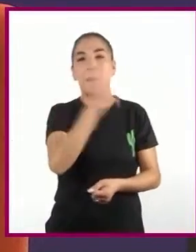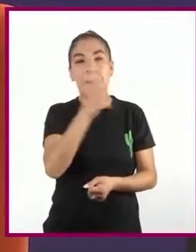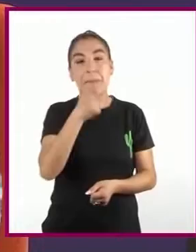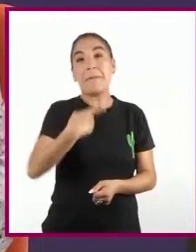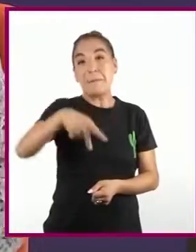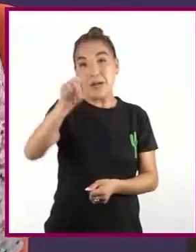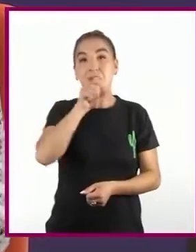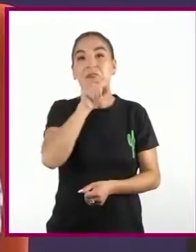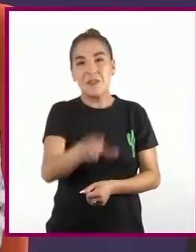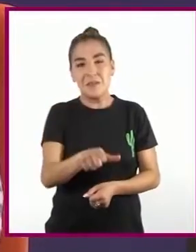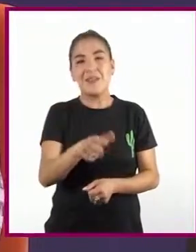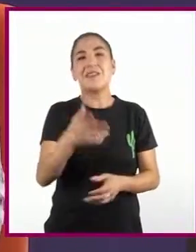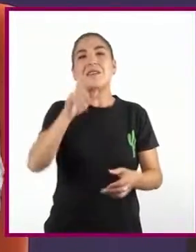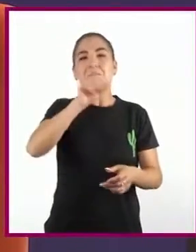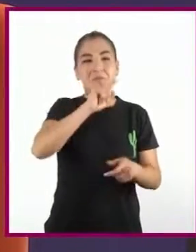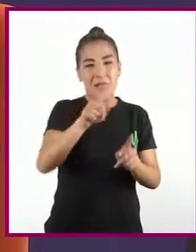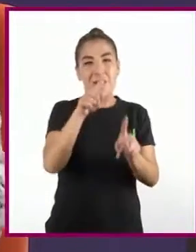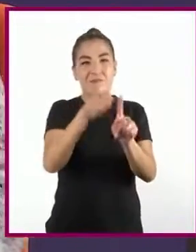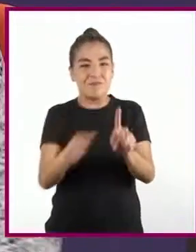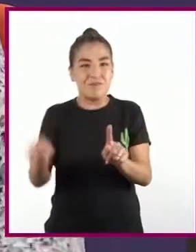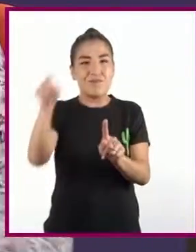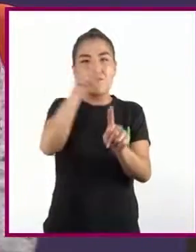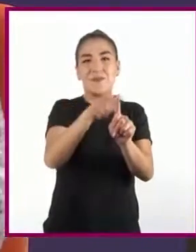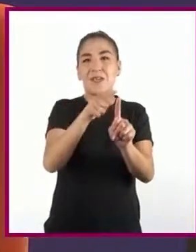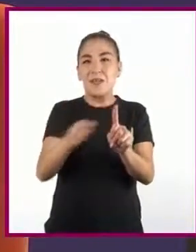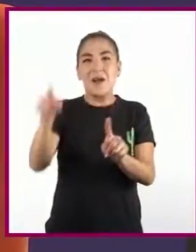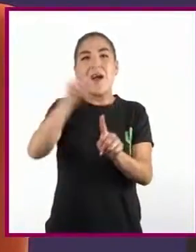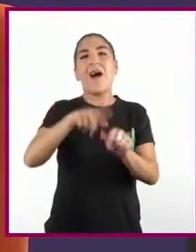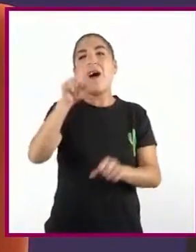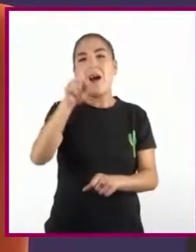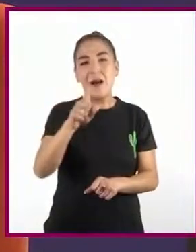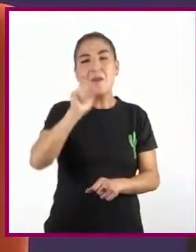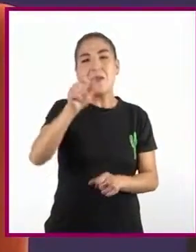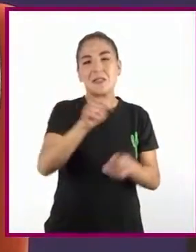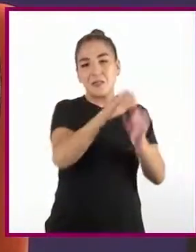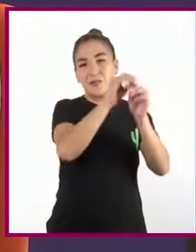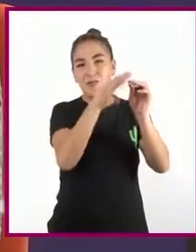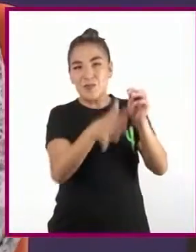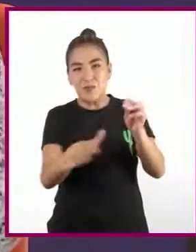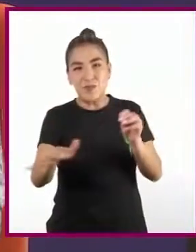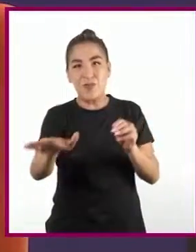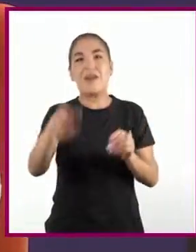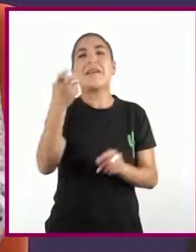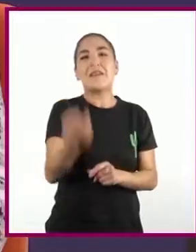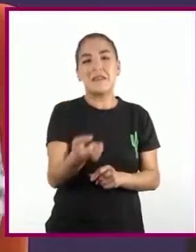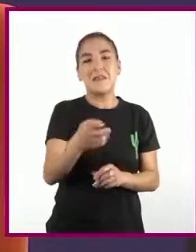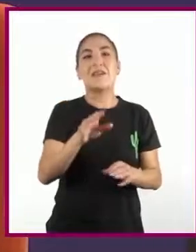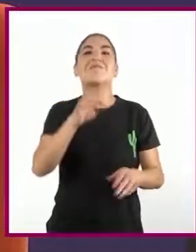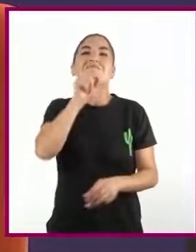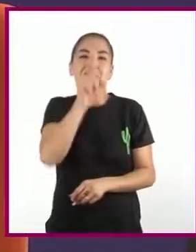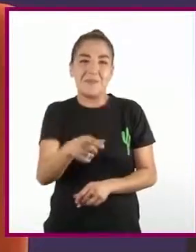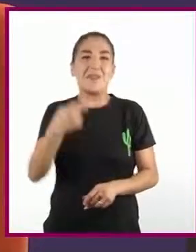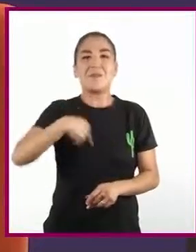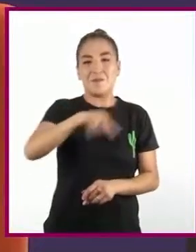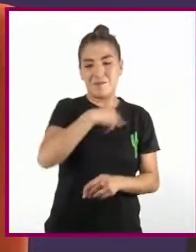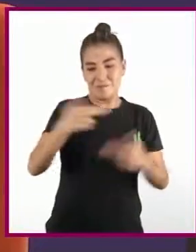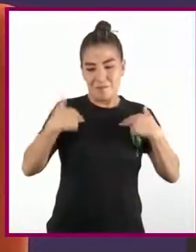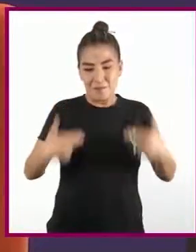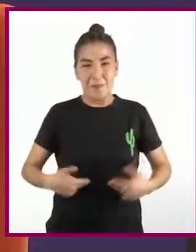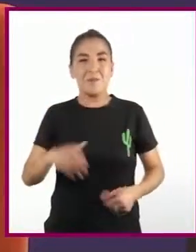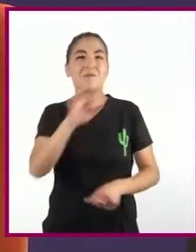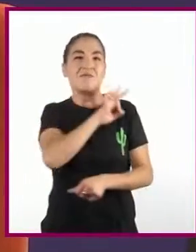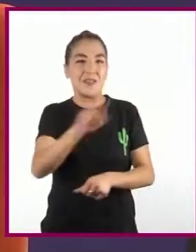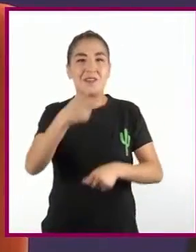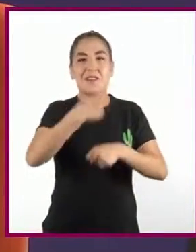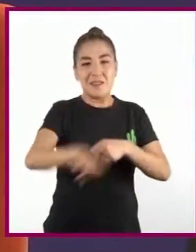algún momento por el mismo ciclo del agua o porque van hacia los mantos freáticos, pues de alguna manera nos pueden impactar a nosotros como seres humanos. De